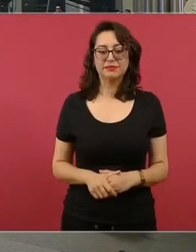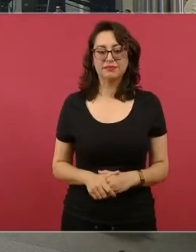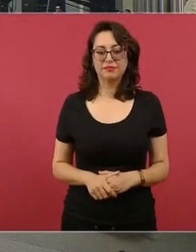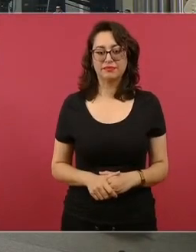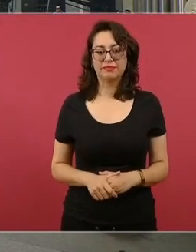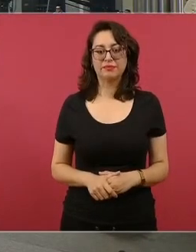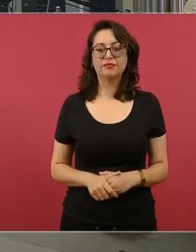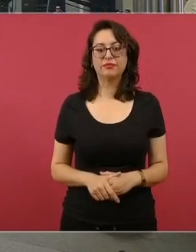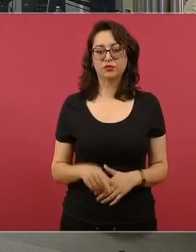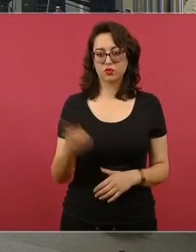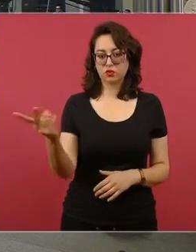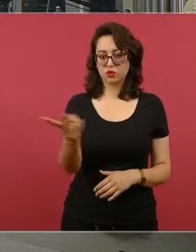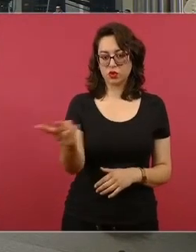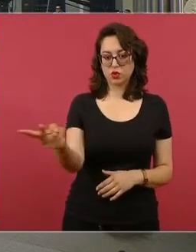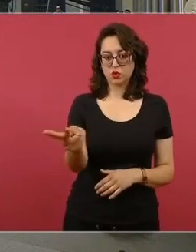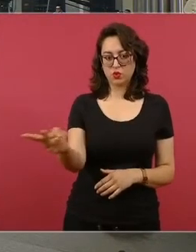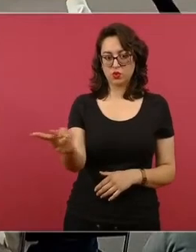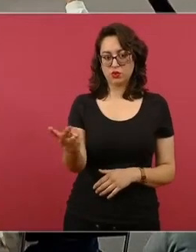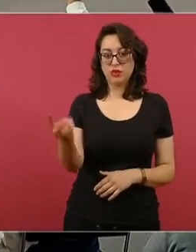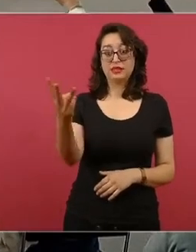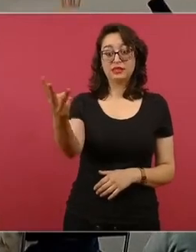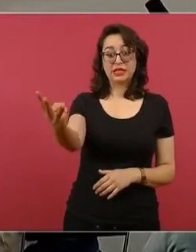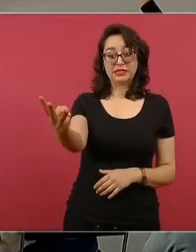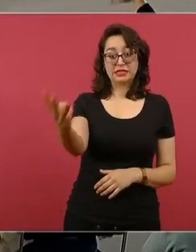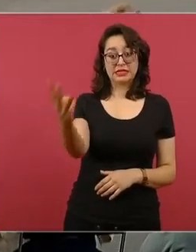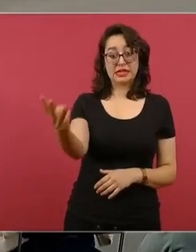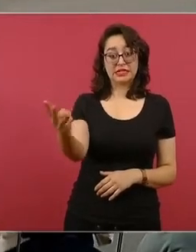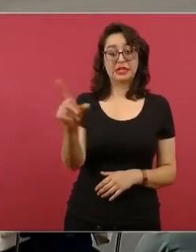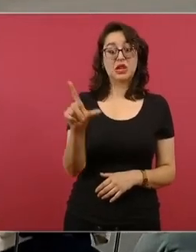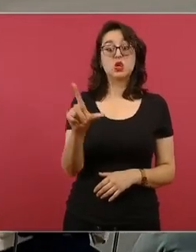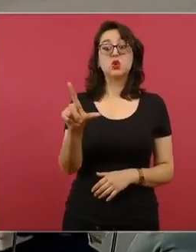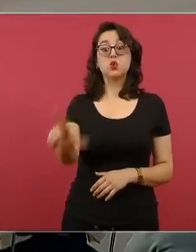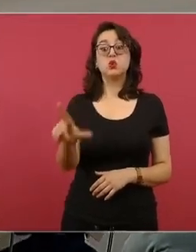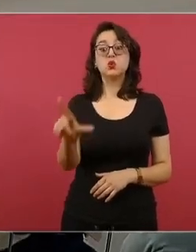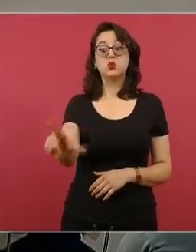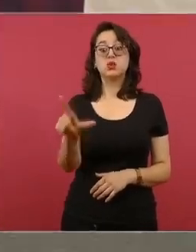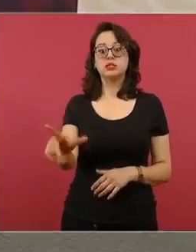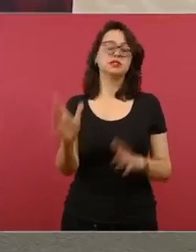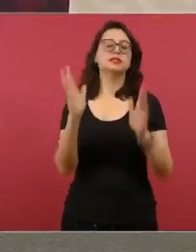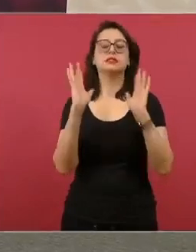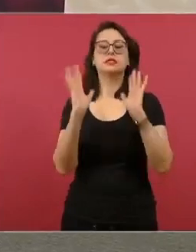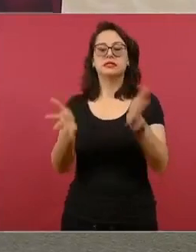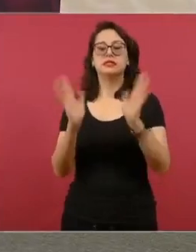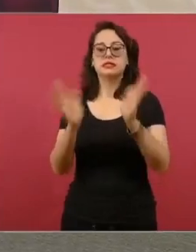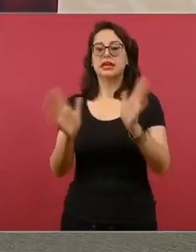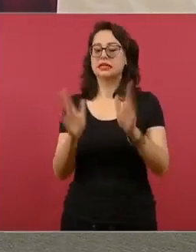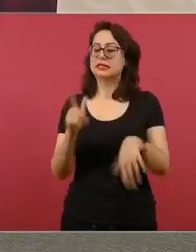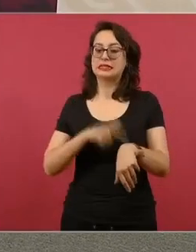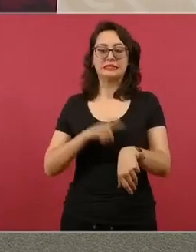Ándale, pues, tú también. Tú también, tres, ya. Ya, presidente, ya. ¿Qué opinas